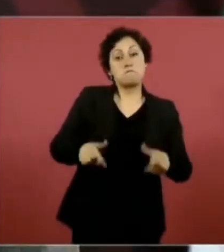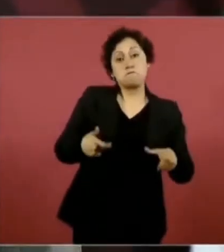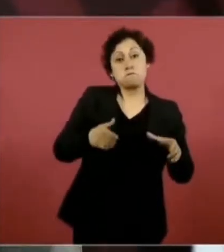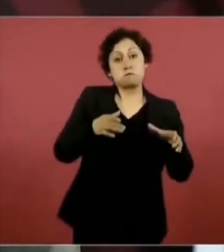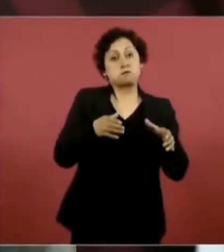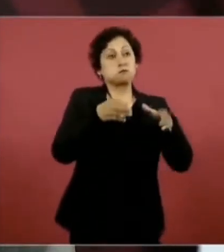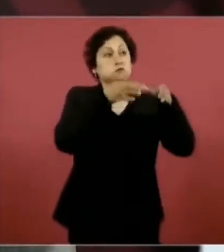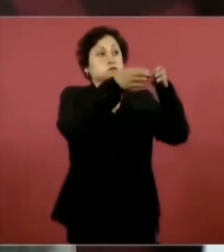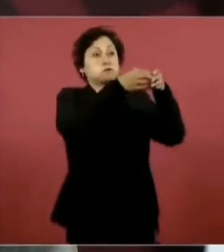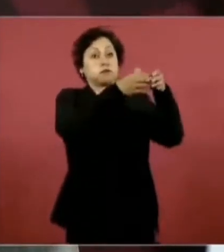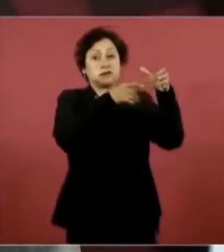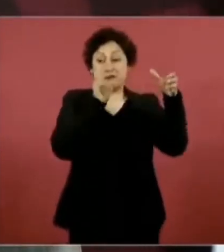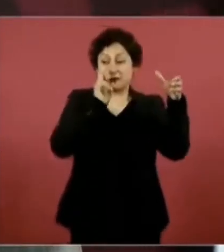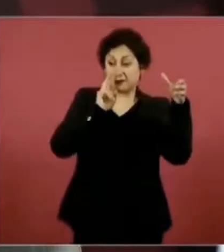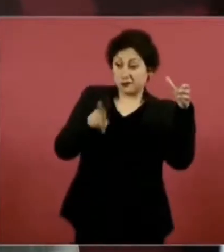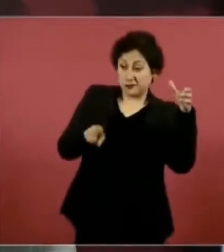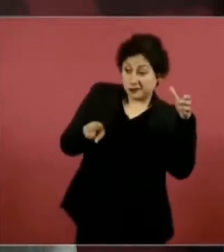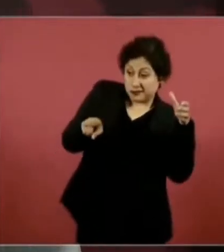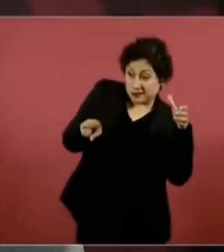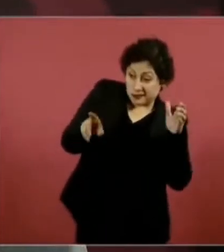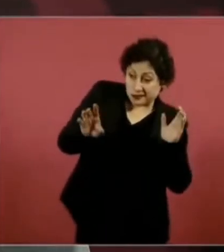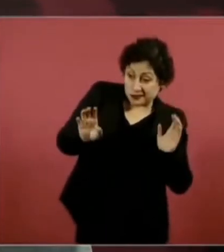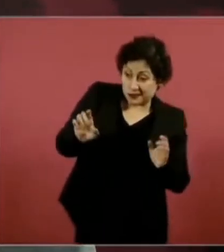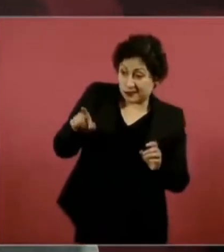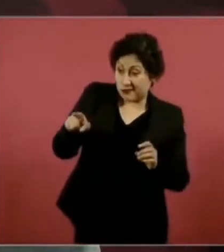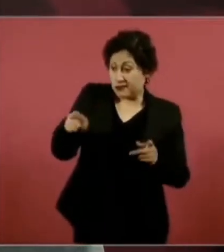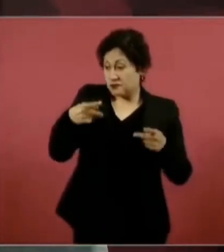de algún lugar del trópico